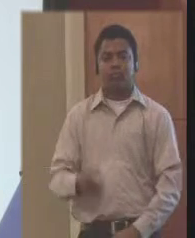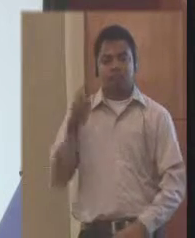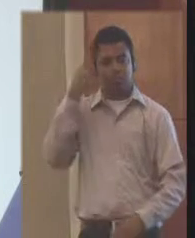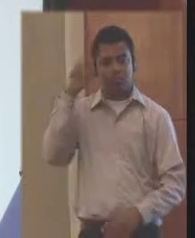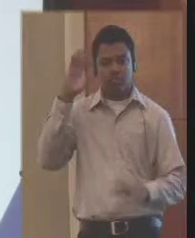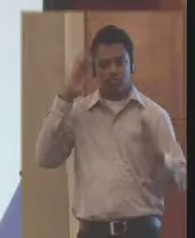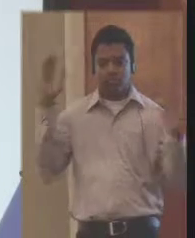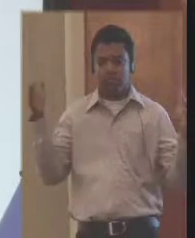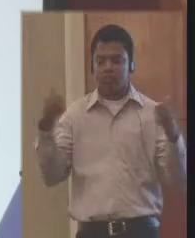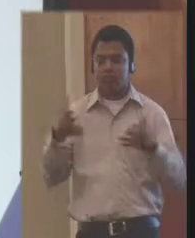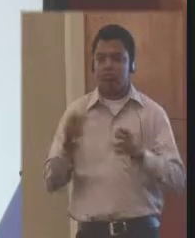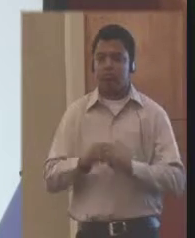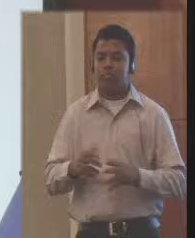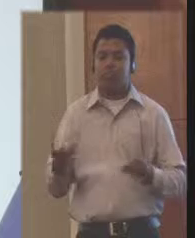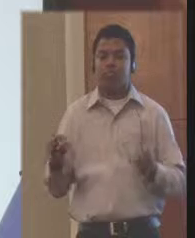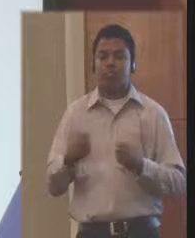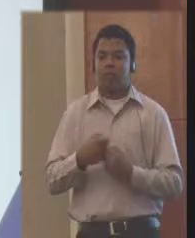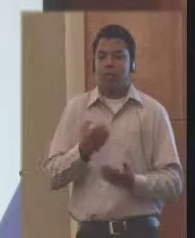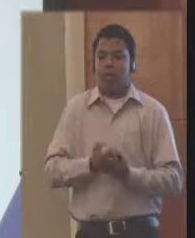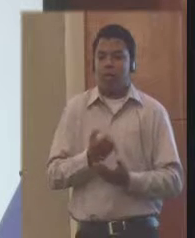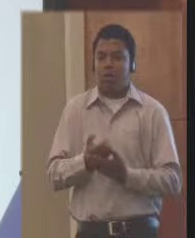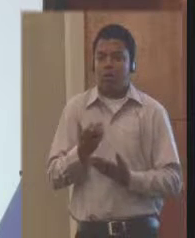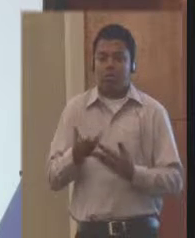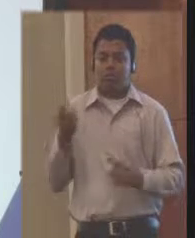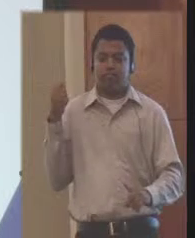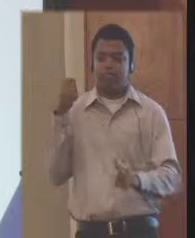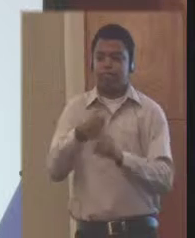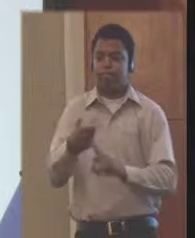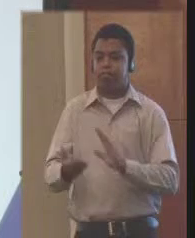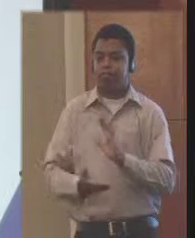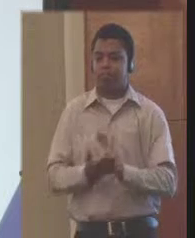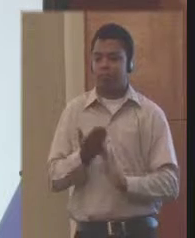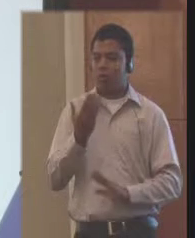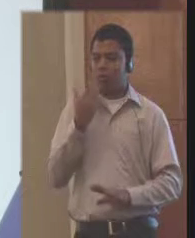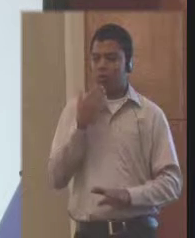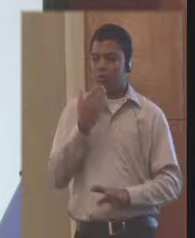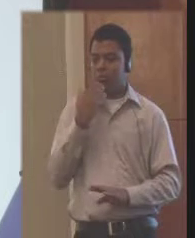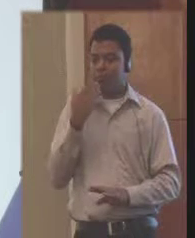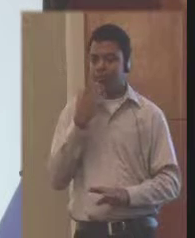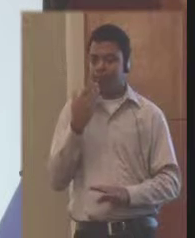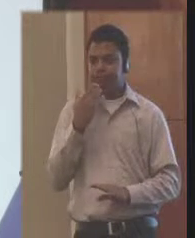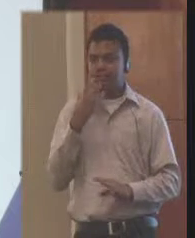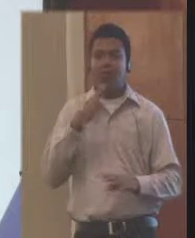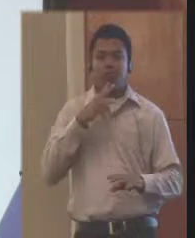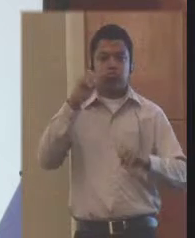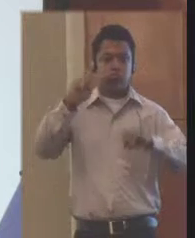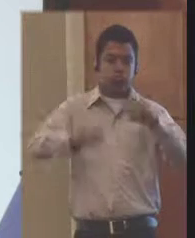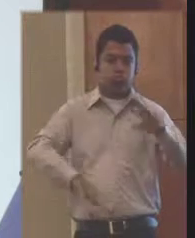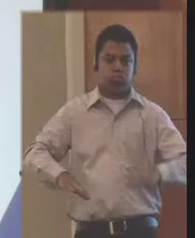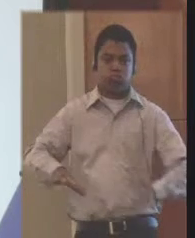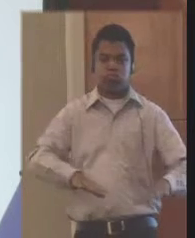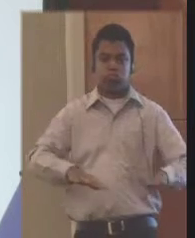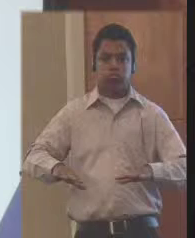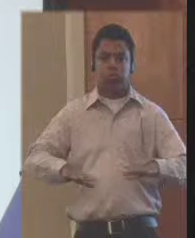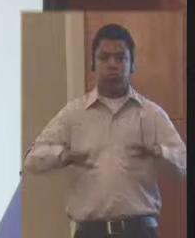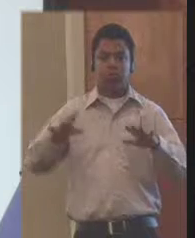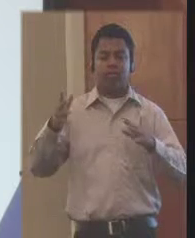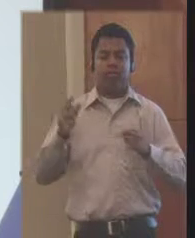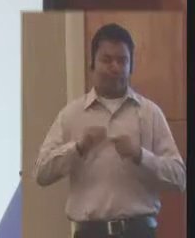Enfocar cómo es el impacto macroeconómico dependiendo del escenario de la inundación. El menos importante